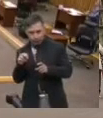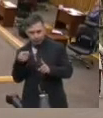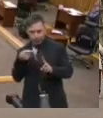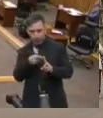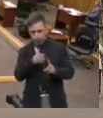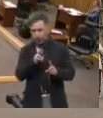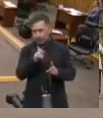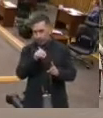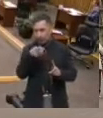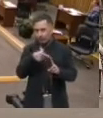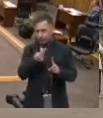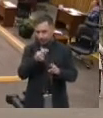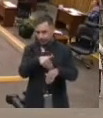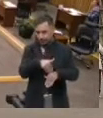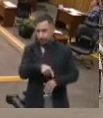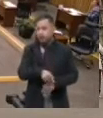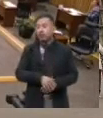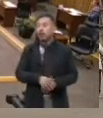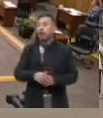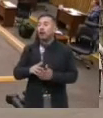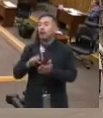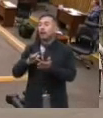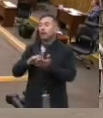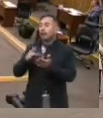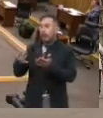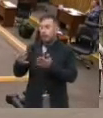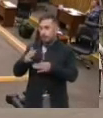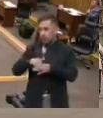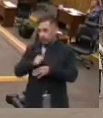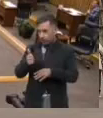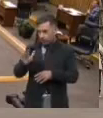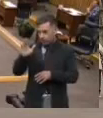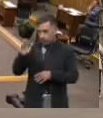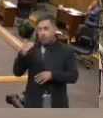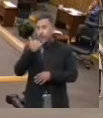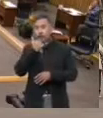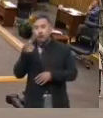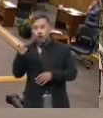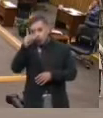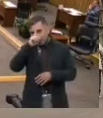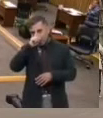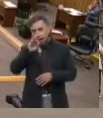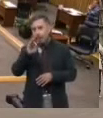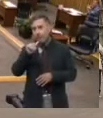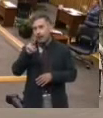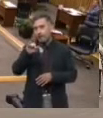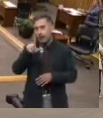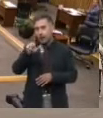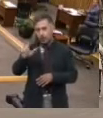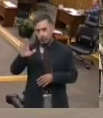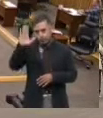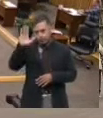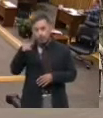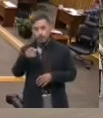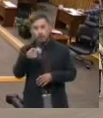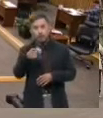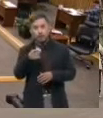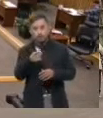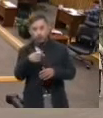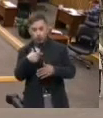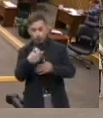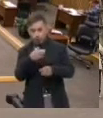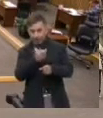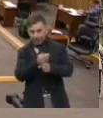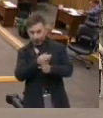Ahora sí, ¿alguna otra intervención? Perdón, hay una moción de la consejera Fabel. Nada más que al momento de la votación quede